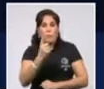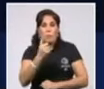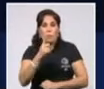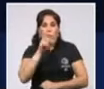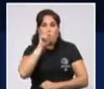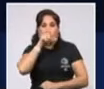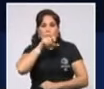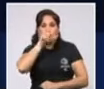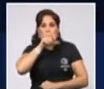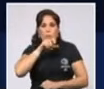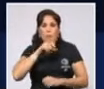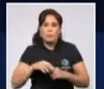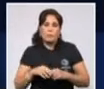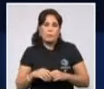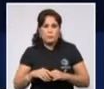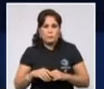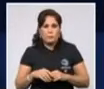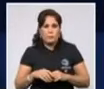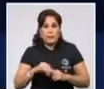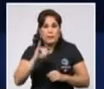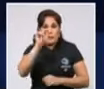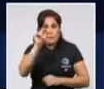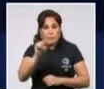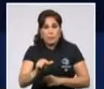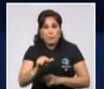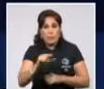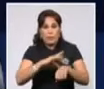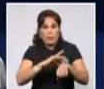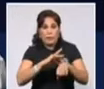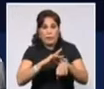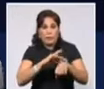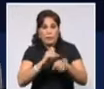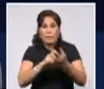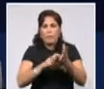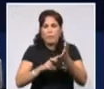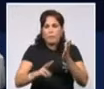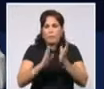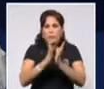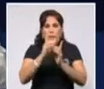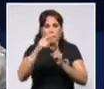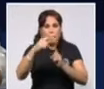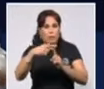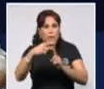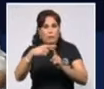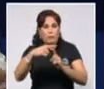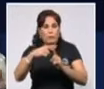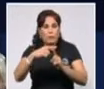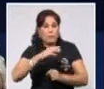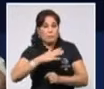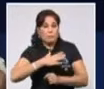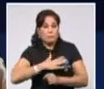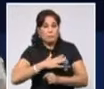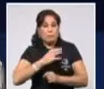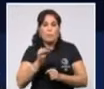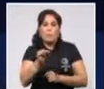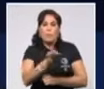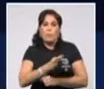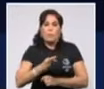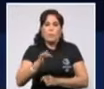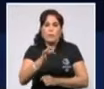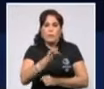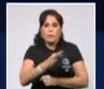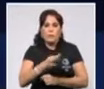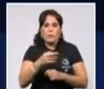Cotorro. Los 6 pacientes diagnosticados en la provincia de Matanzas pertenecen al municipio